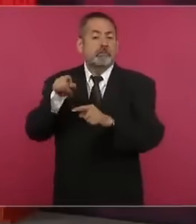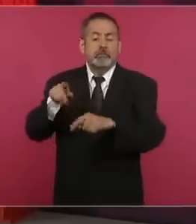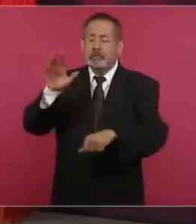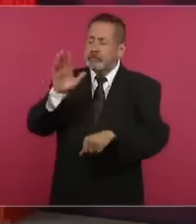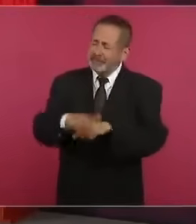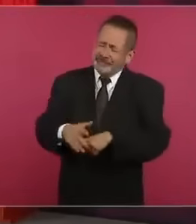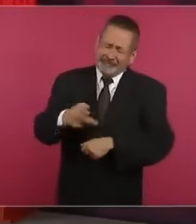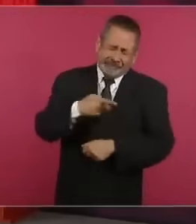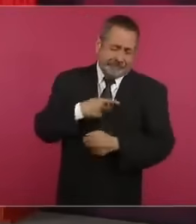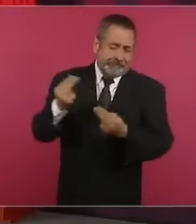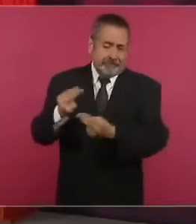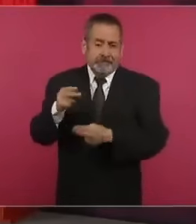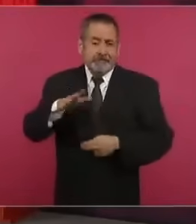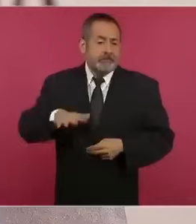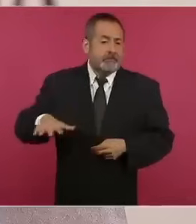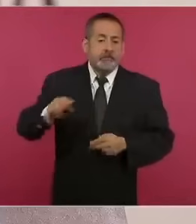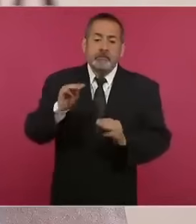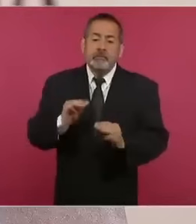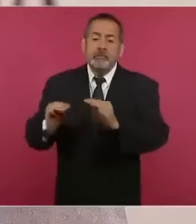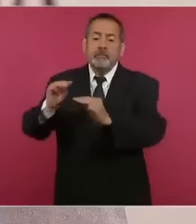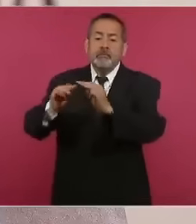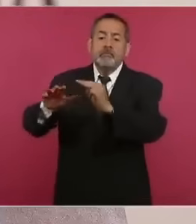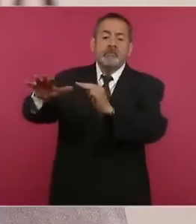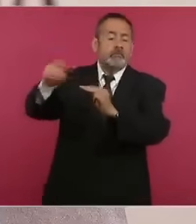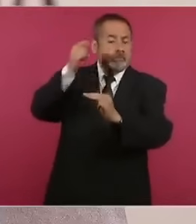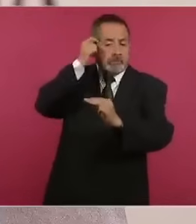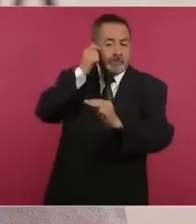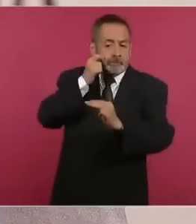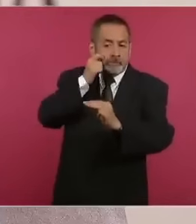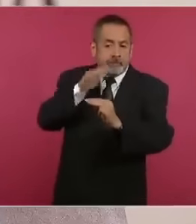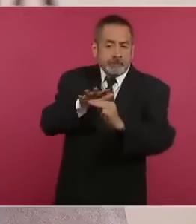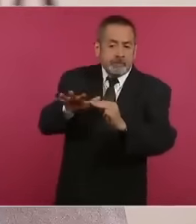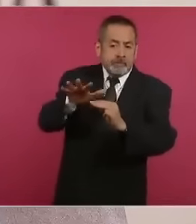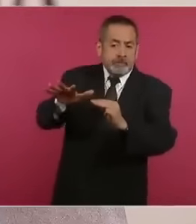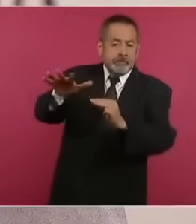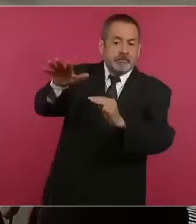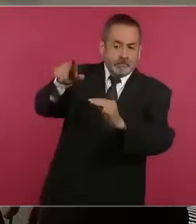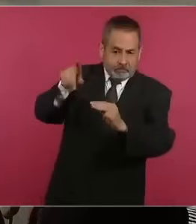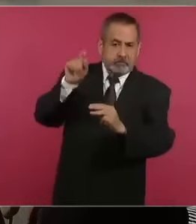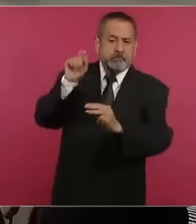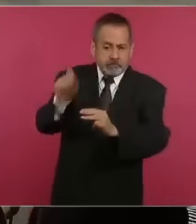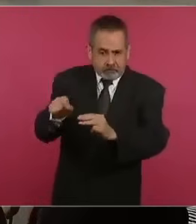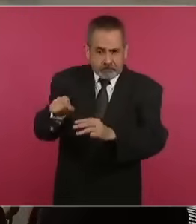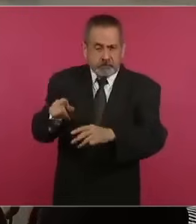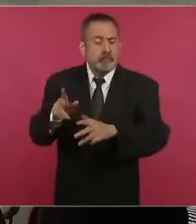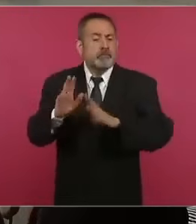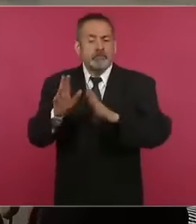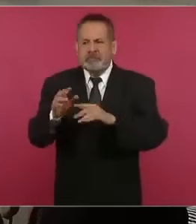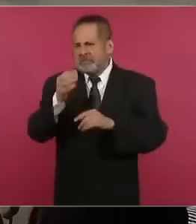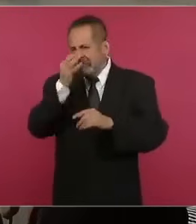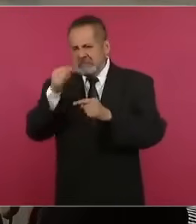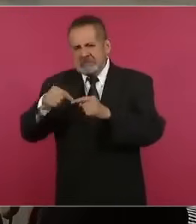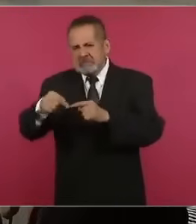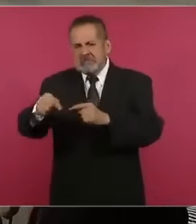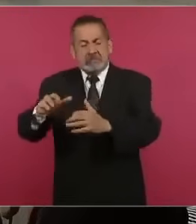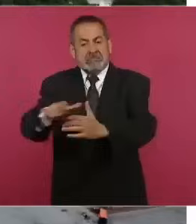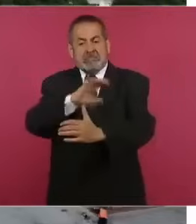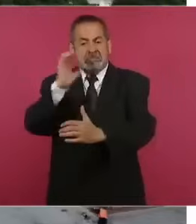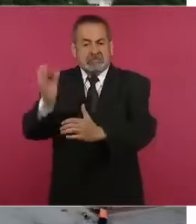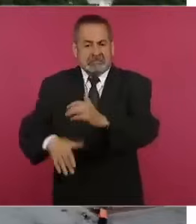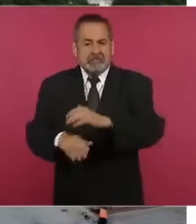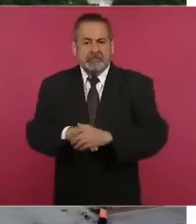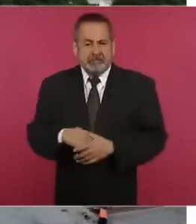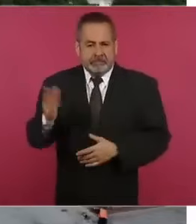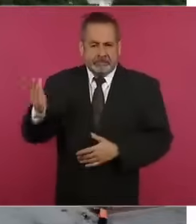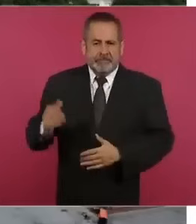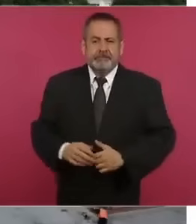y más necesitada del país, en la montaña de Guerrero. Decirles que la obra está prácticamente terminada, empezamos